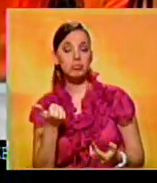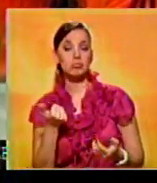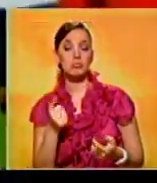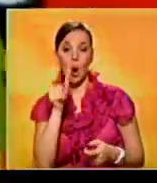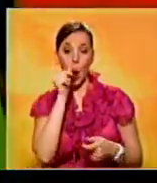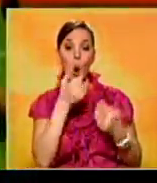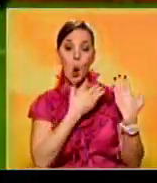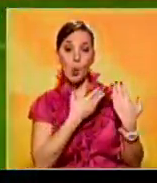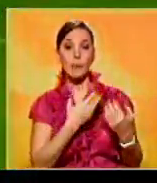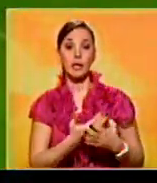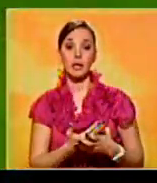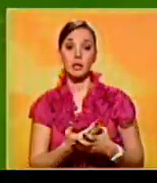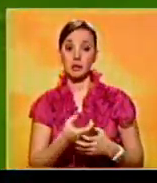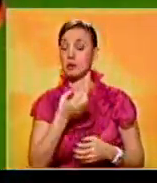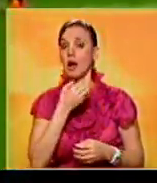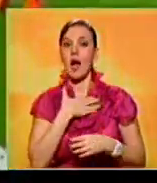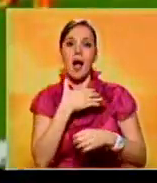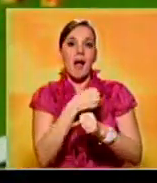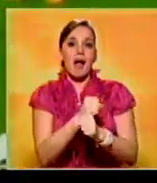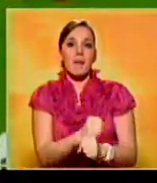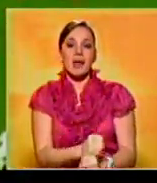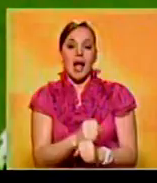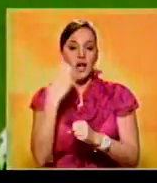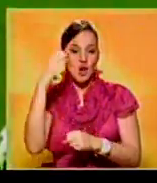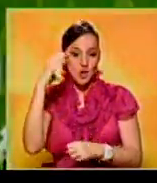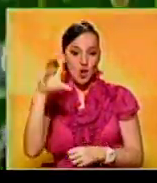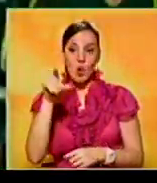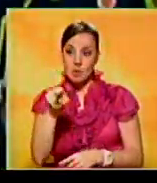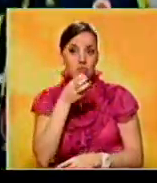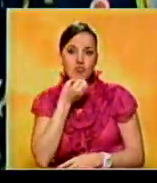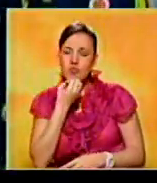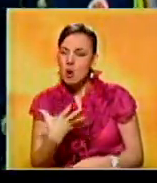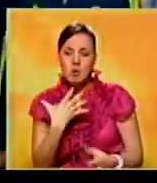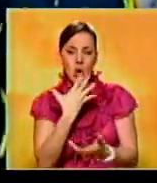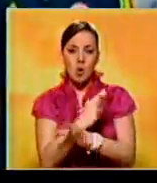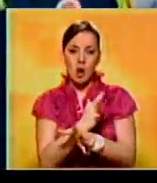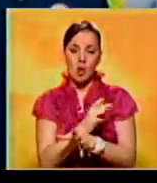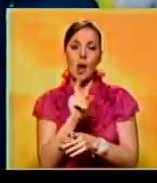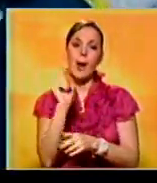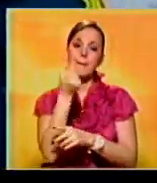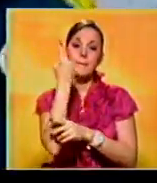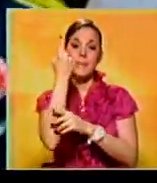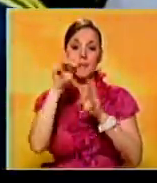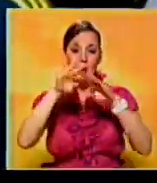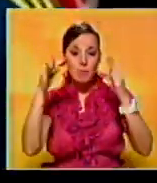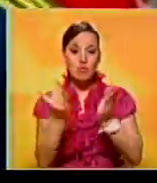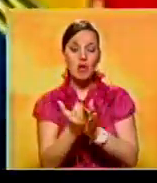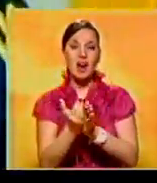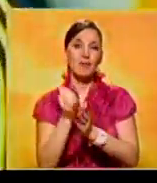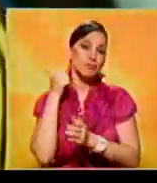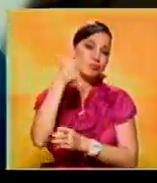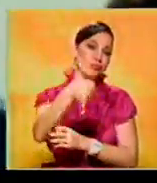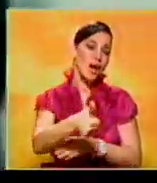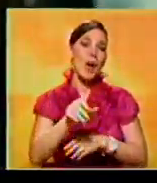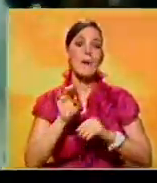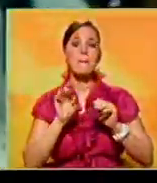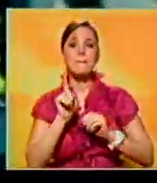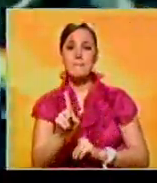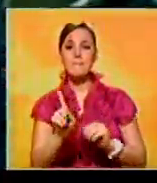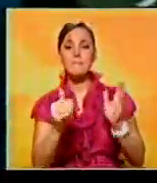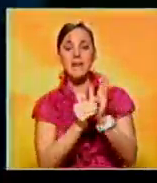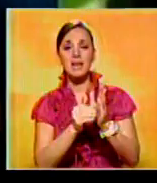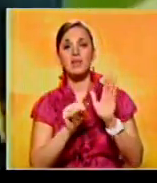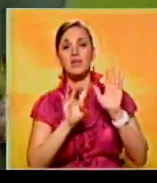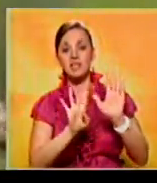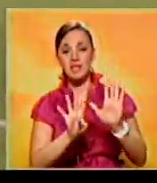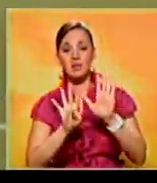era, sin duda alguna, la gran esperanza ofensiva de Colombia. Un combinado que vuelve a un Mundial por primera vez desde 1998. Los cafeteros,